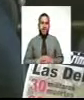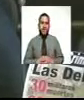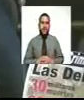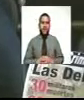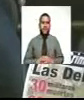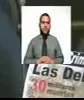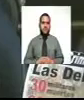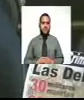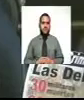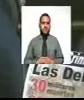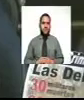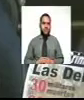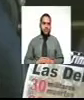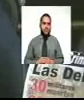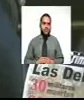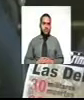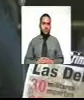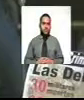yo no tuve